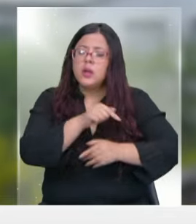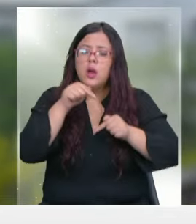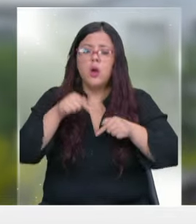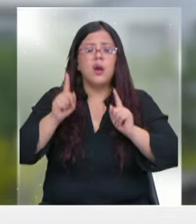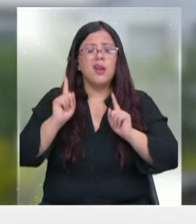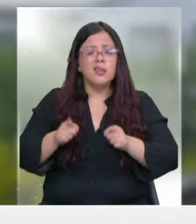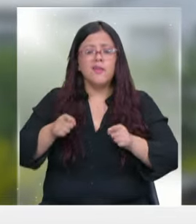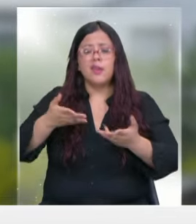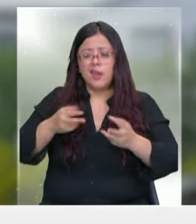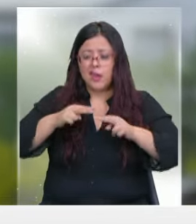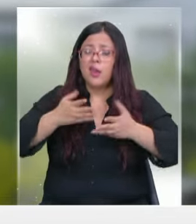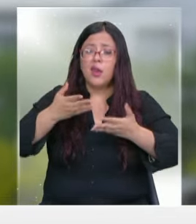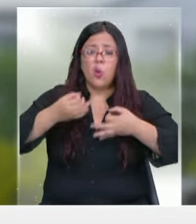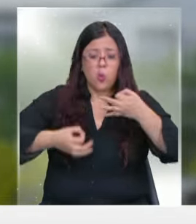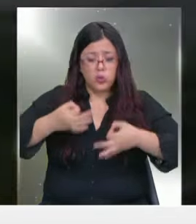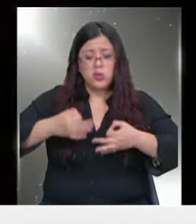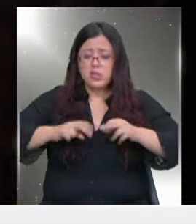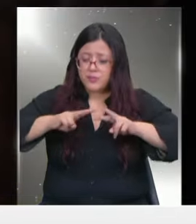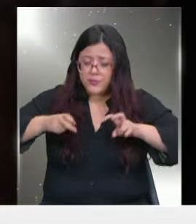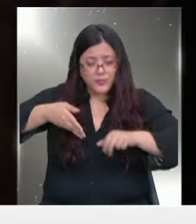que la justicia haga lo que tiene que hacer.